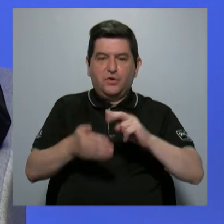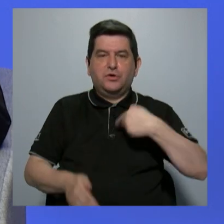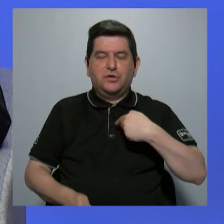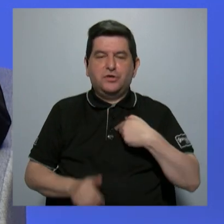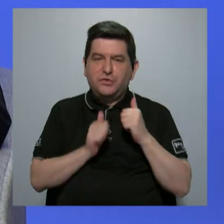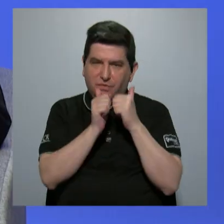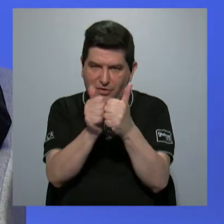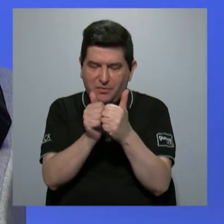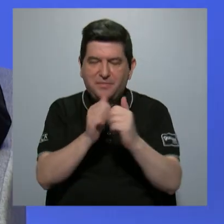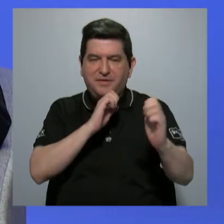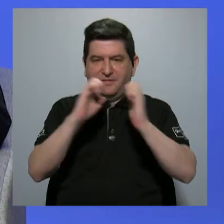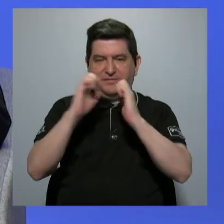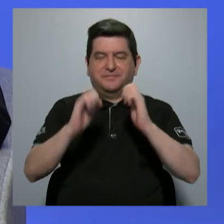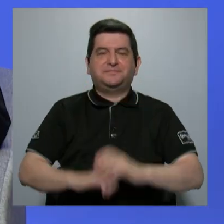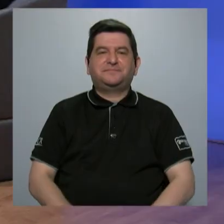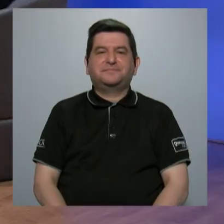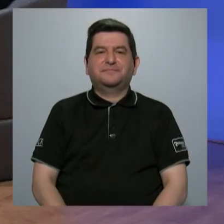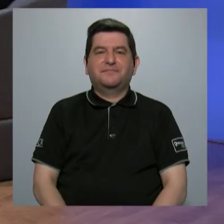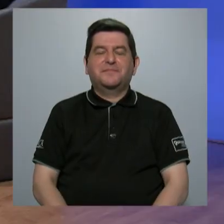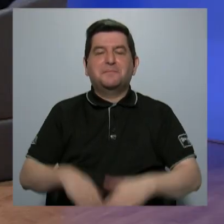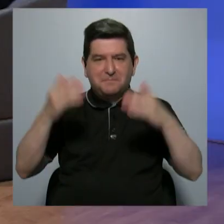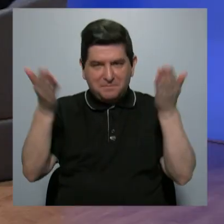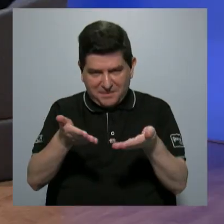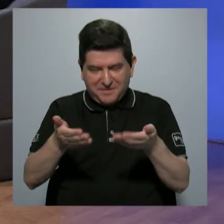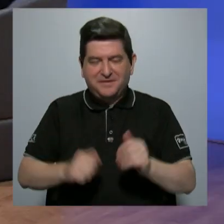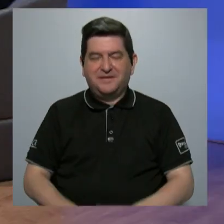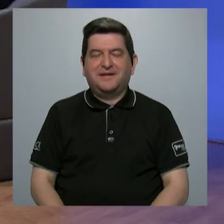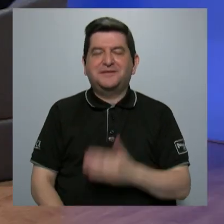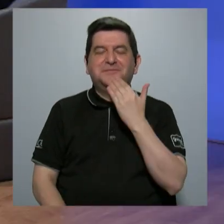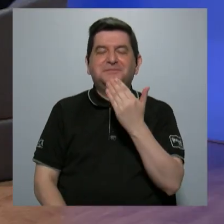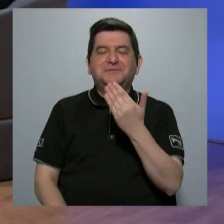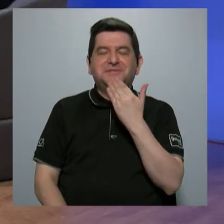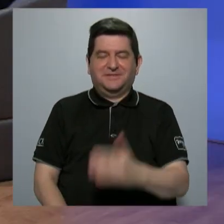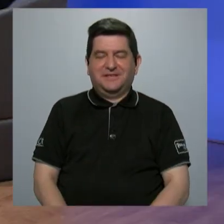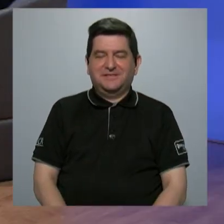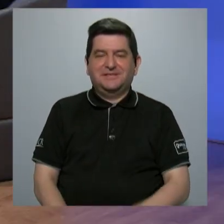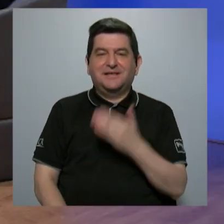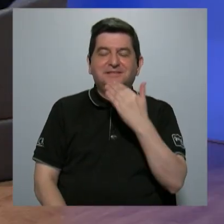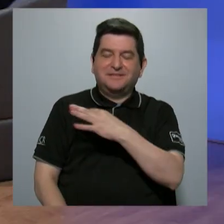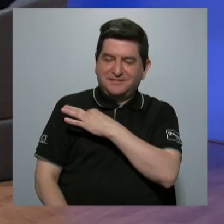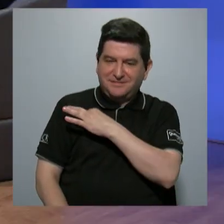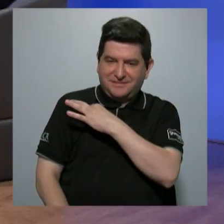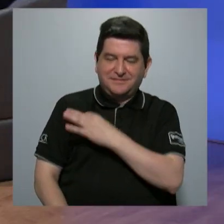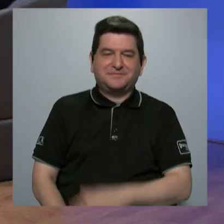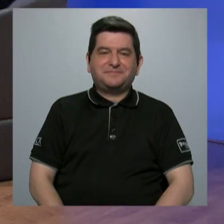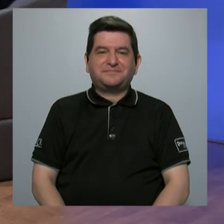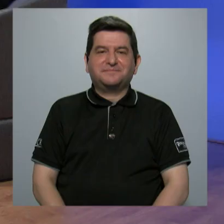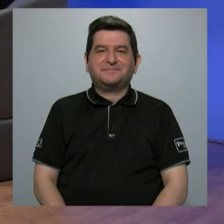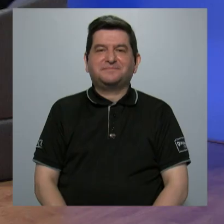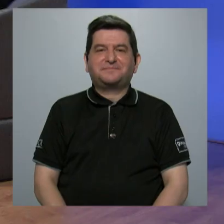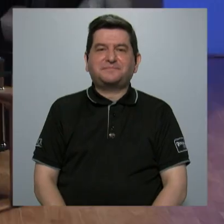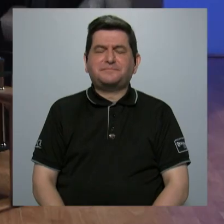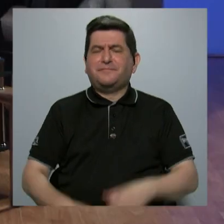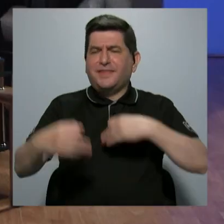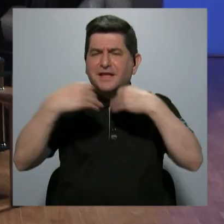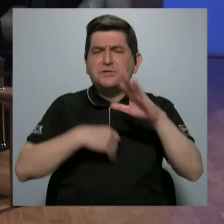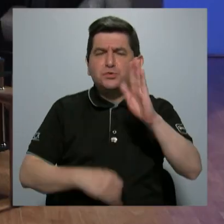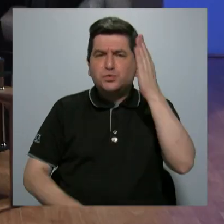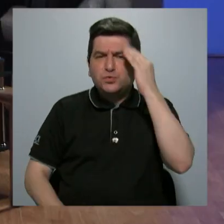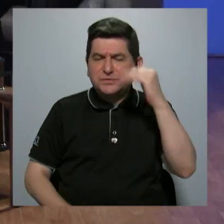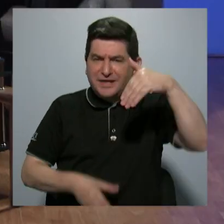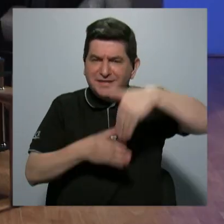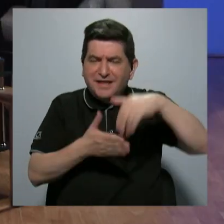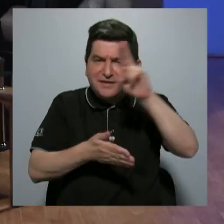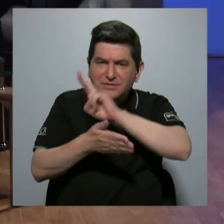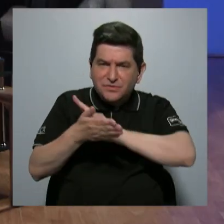a acompañar en esta entrevista. Bienvenida, doña Natalia. Muchas gracias, Javier. Gracias por la invitación. Cuéntenos un poquito de su experiencia en la